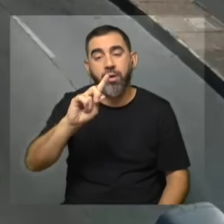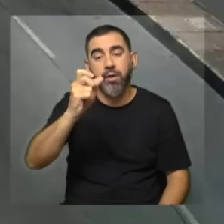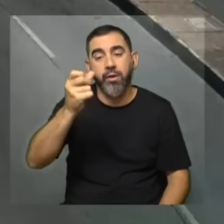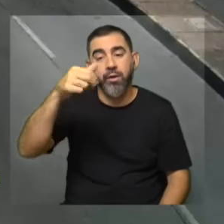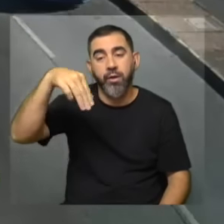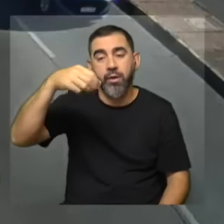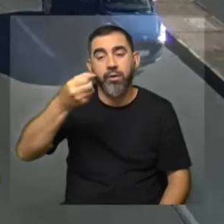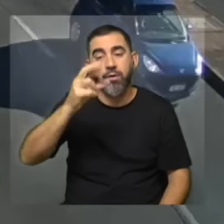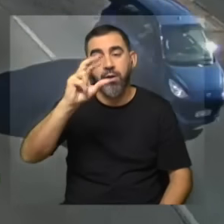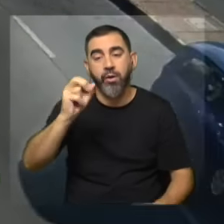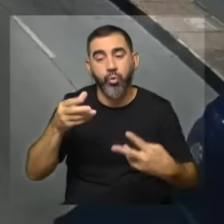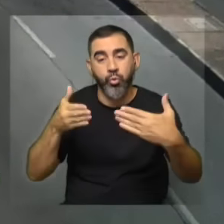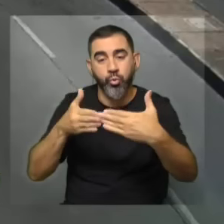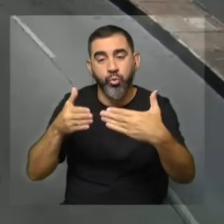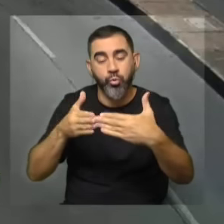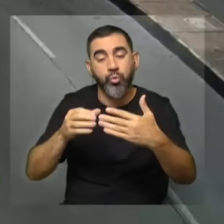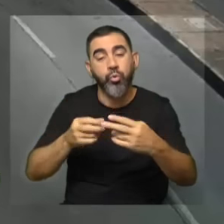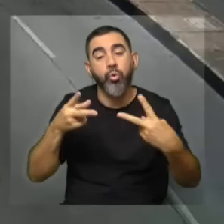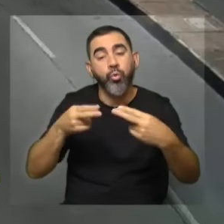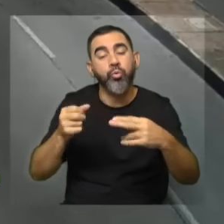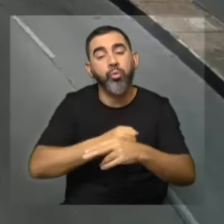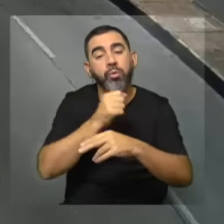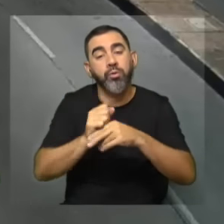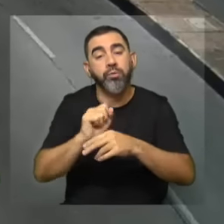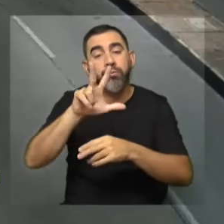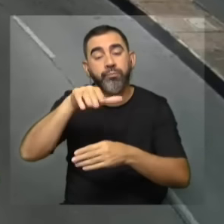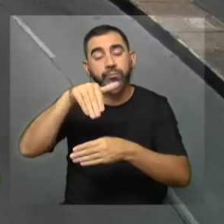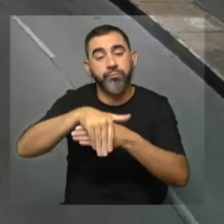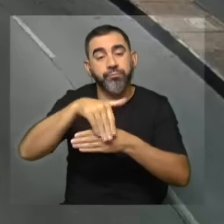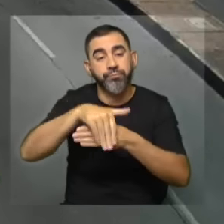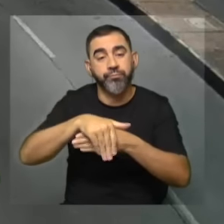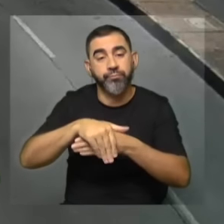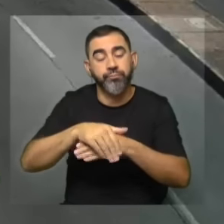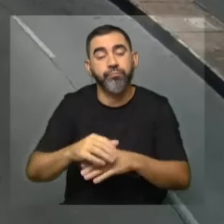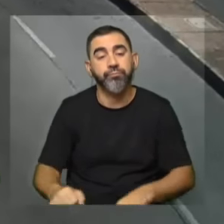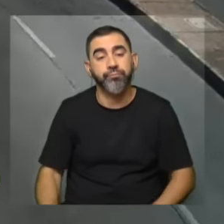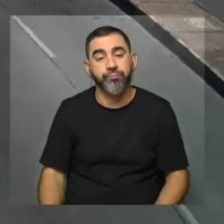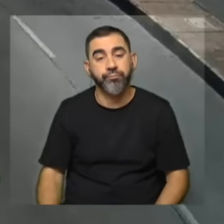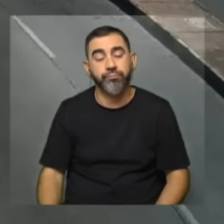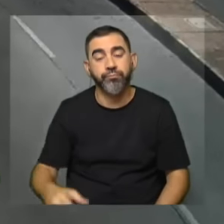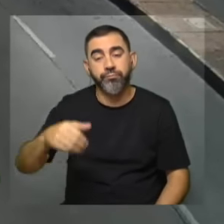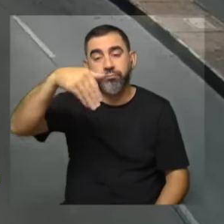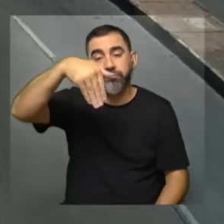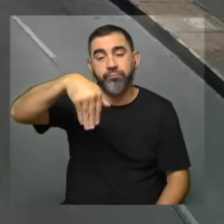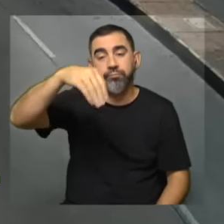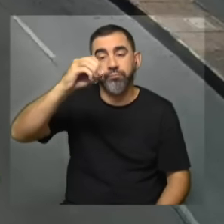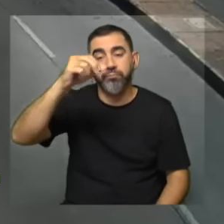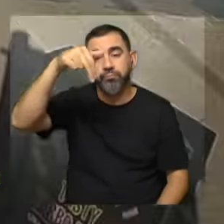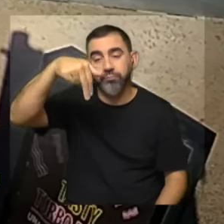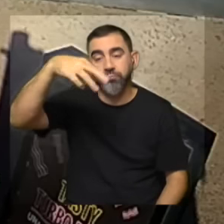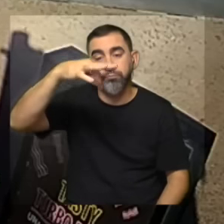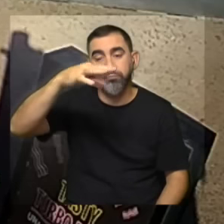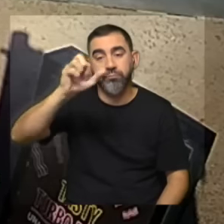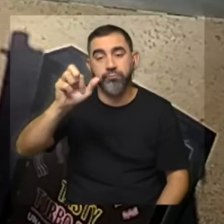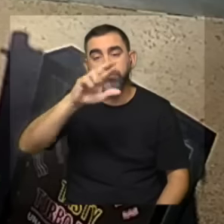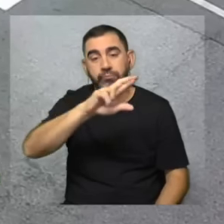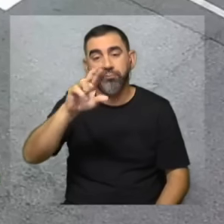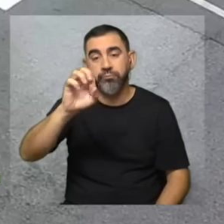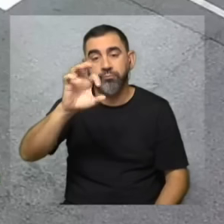estará cortado allí en esa esquina Hasta las 3 de la tarde por tareas de carga y descarga yana monterroso ent Joaquín Terán y Miguel del